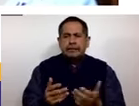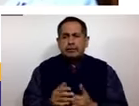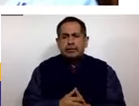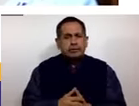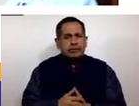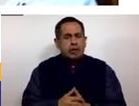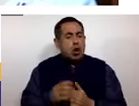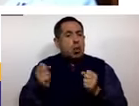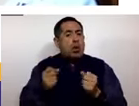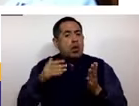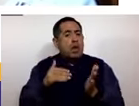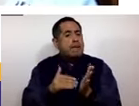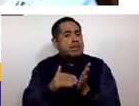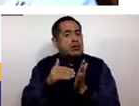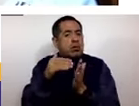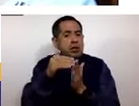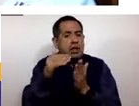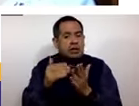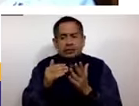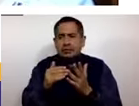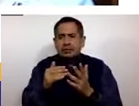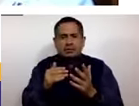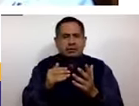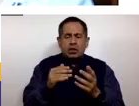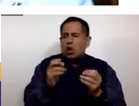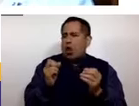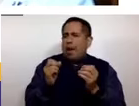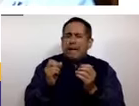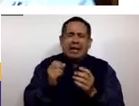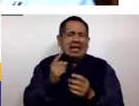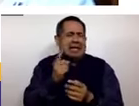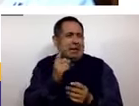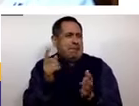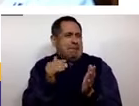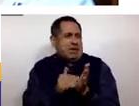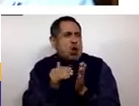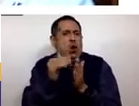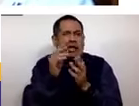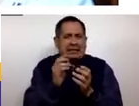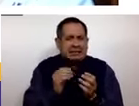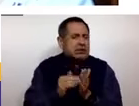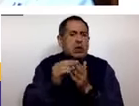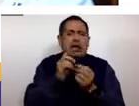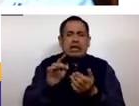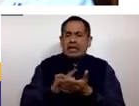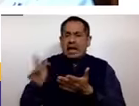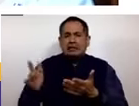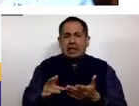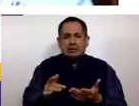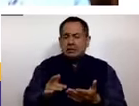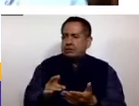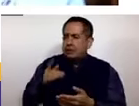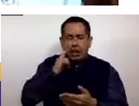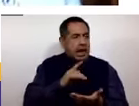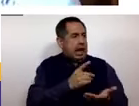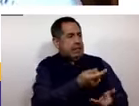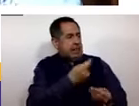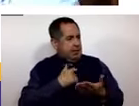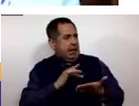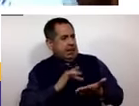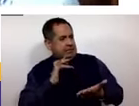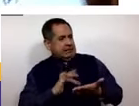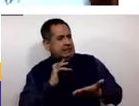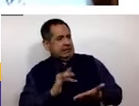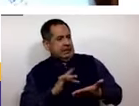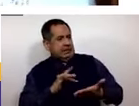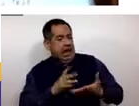cuántos millones de gracias o cientos de millones de gracias me alcanzarán para irme de vacaciones? Eso